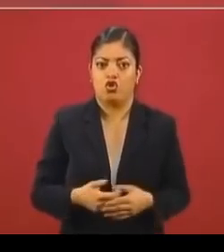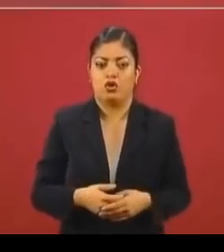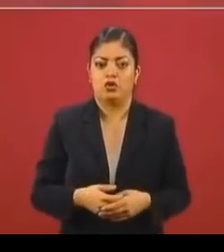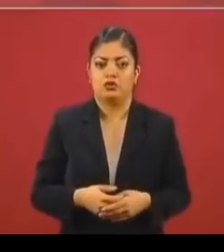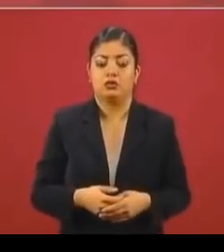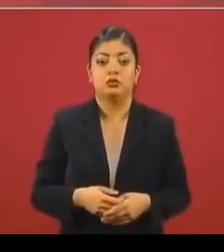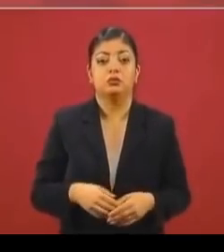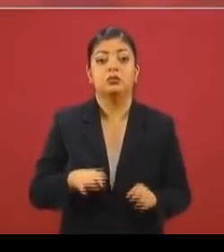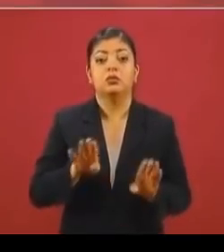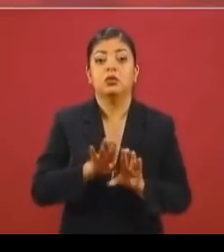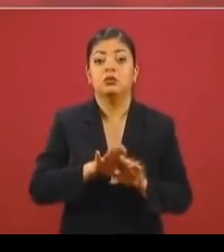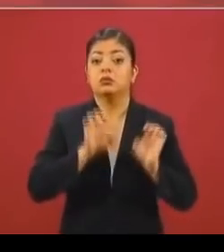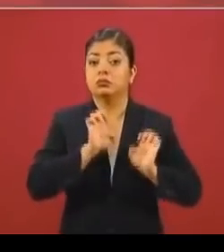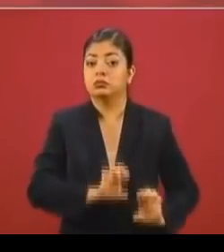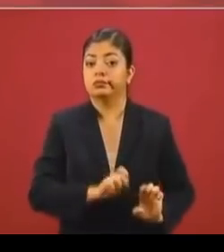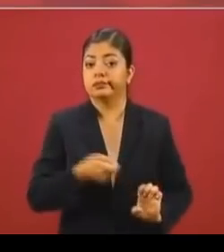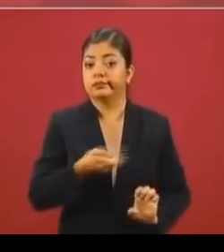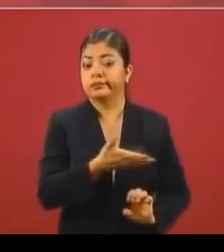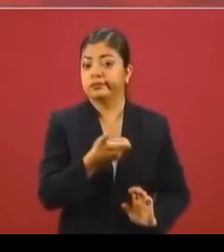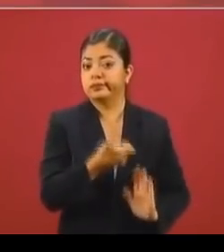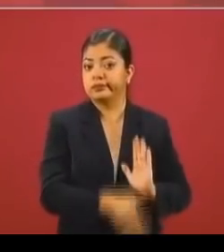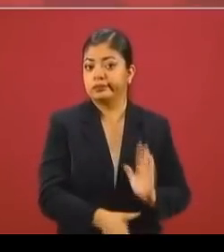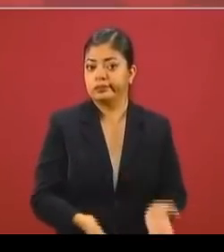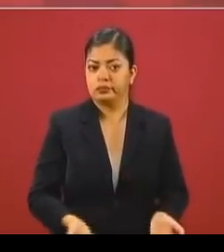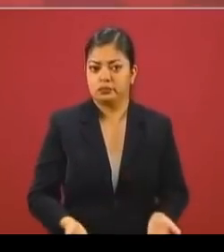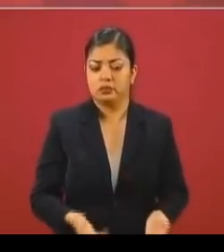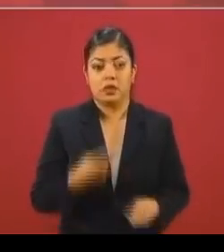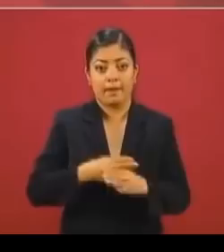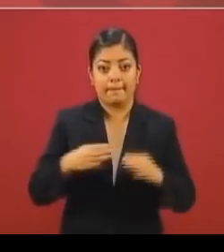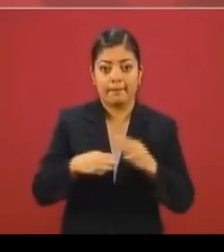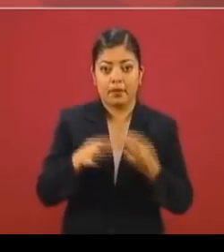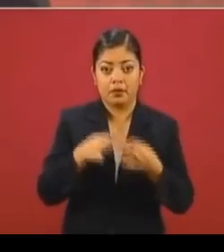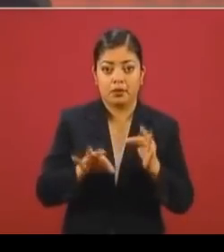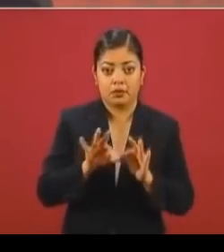no por el lujo barato, no por lo material.